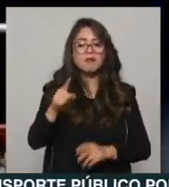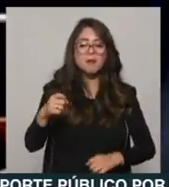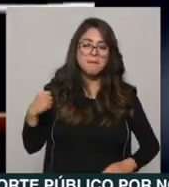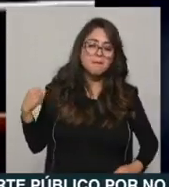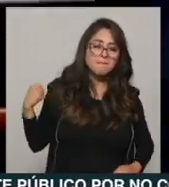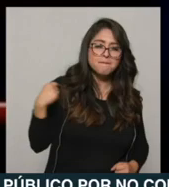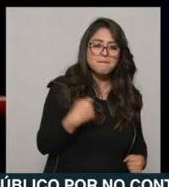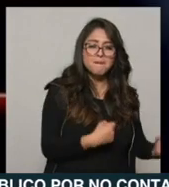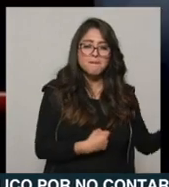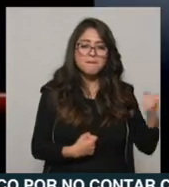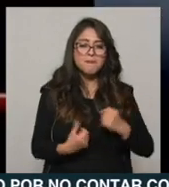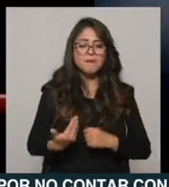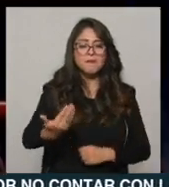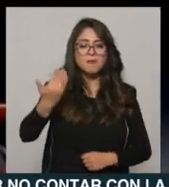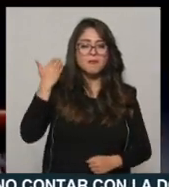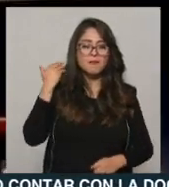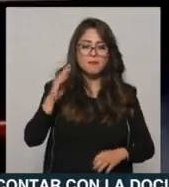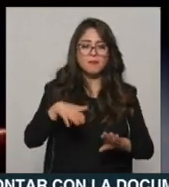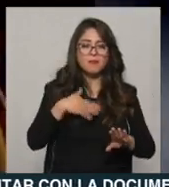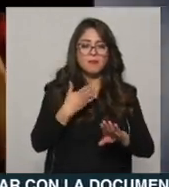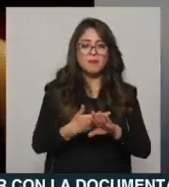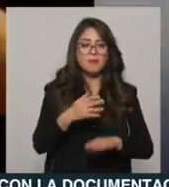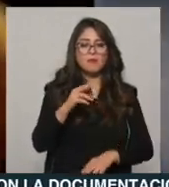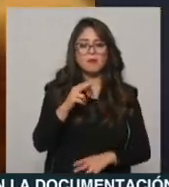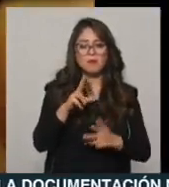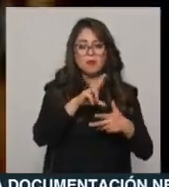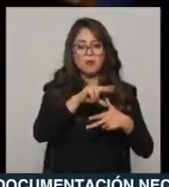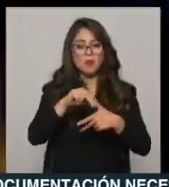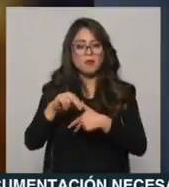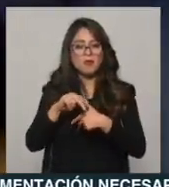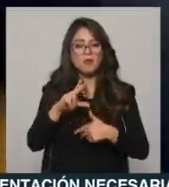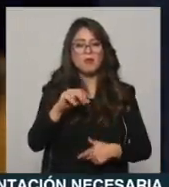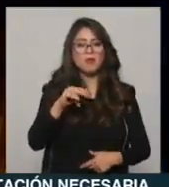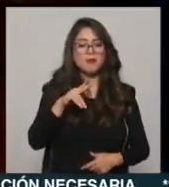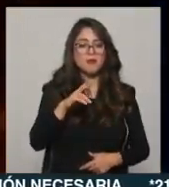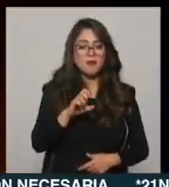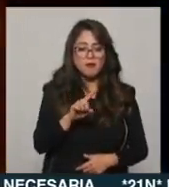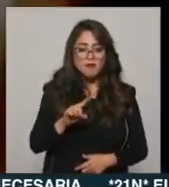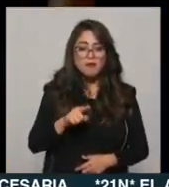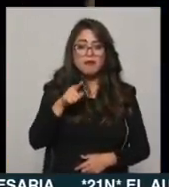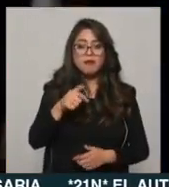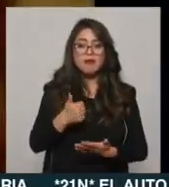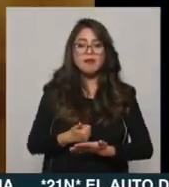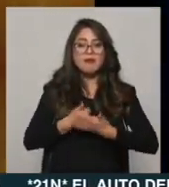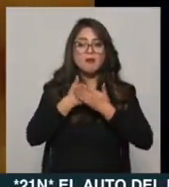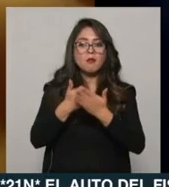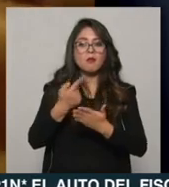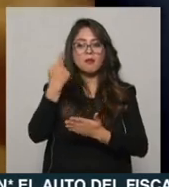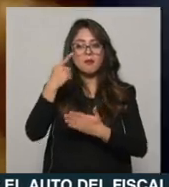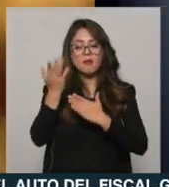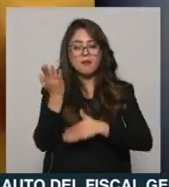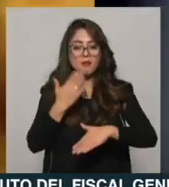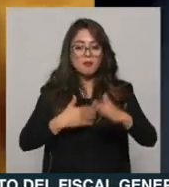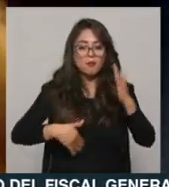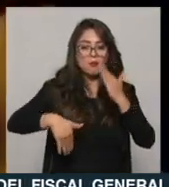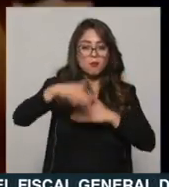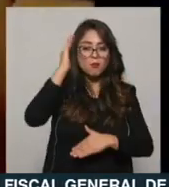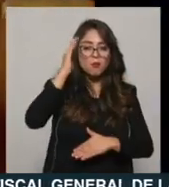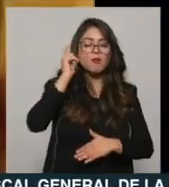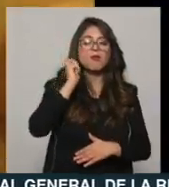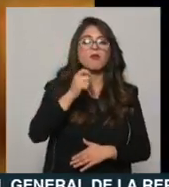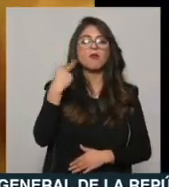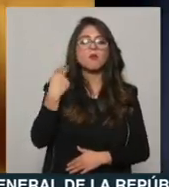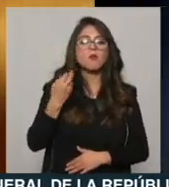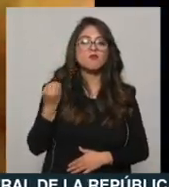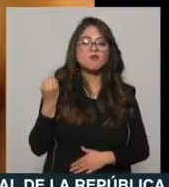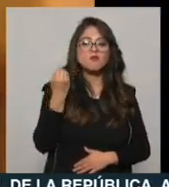ellas, la pelea contra Huracán Ramírez, que fue el trampolín de su carrera. Y cómo no recordar la batalla por el nombre